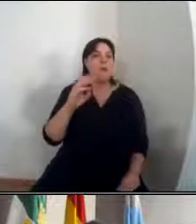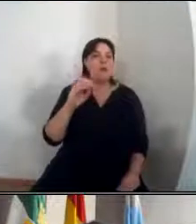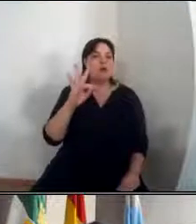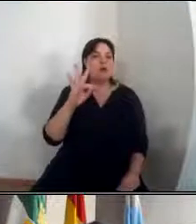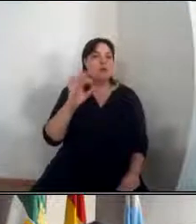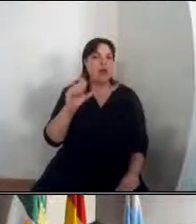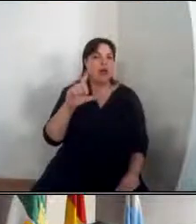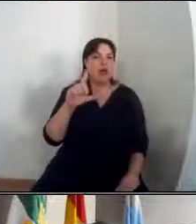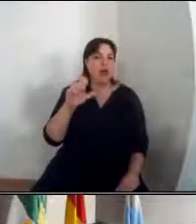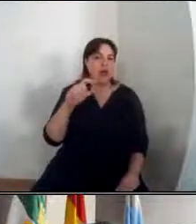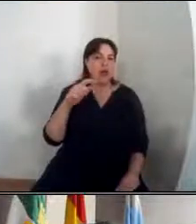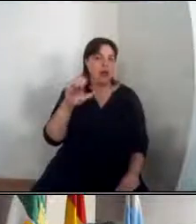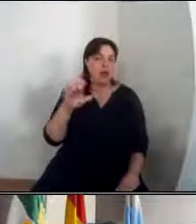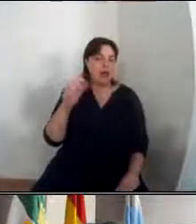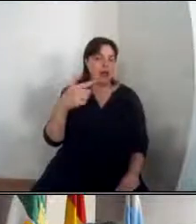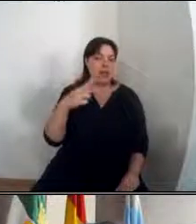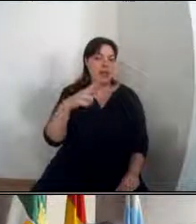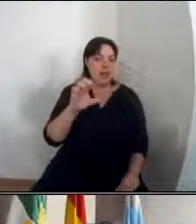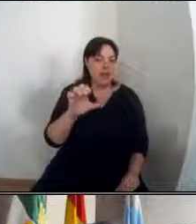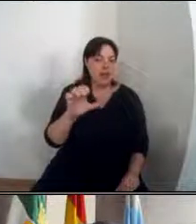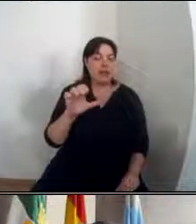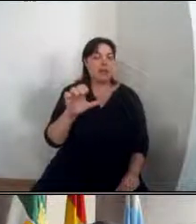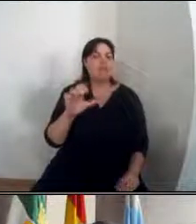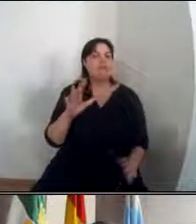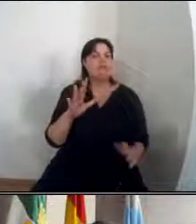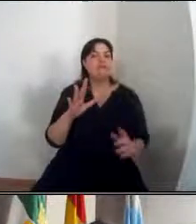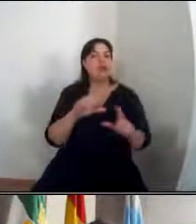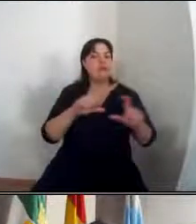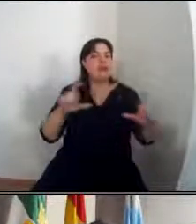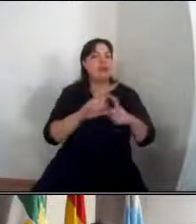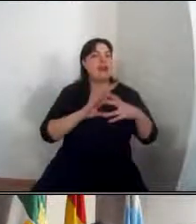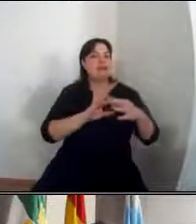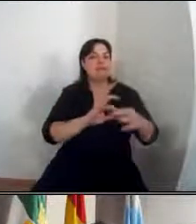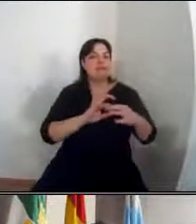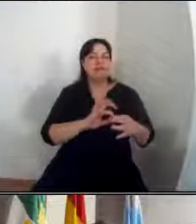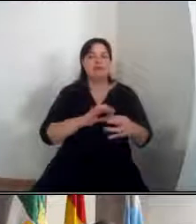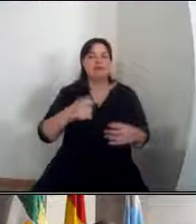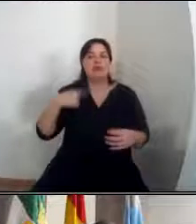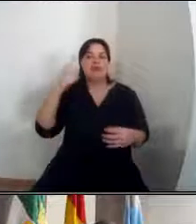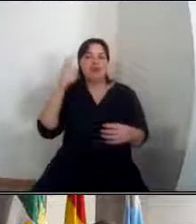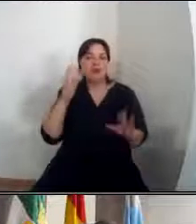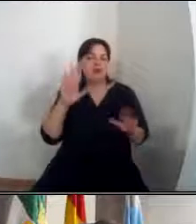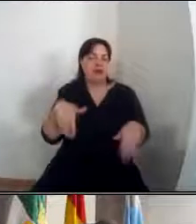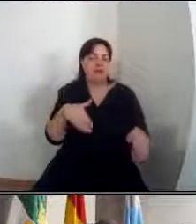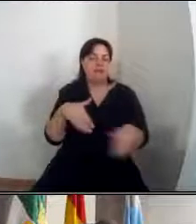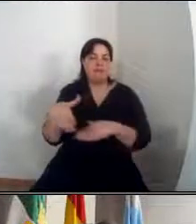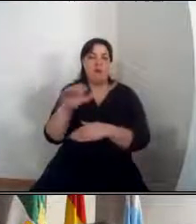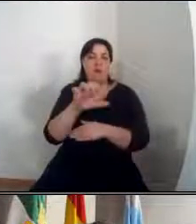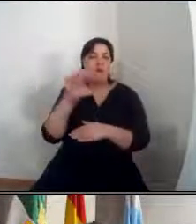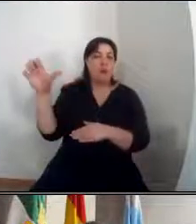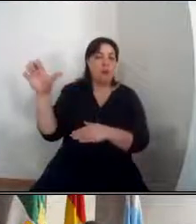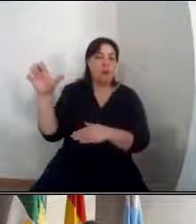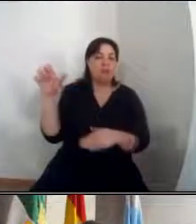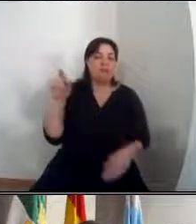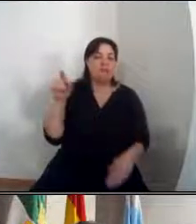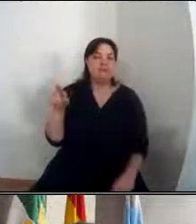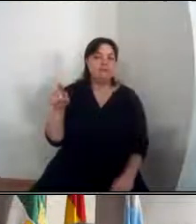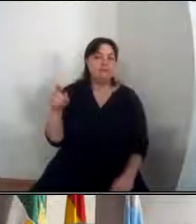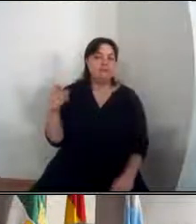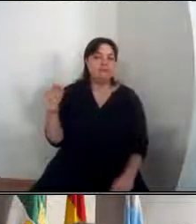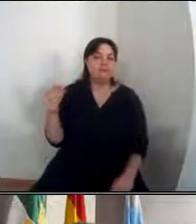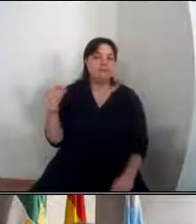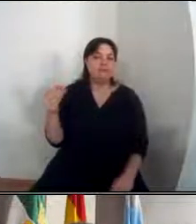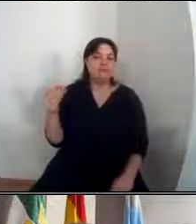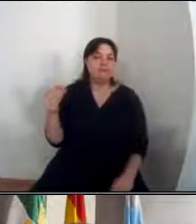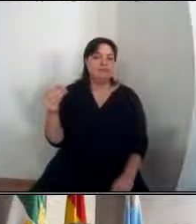asociaciones empresariales. En definitiva, yo creo que Europa ha representado